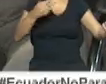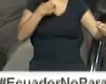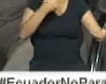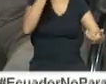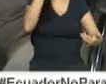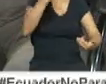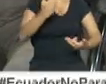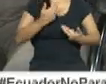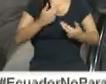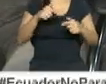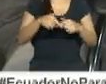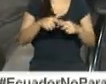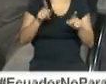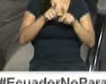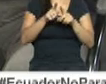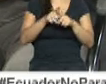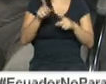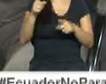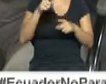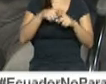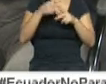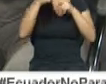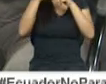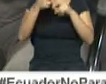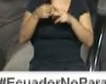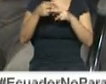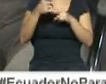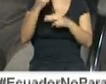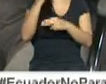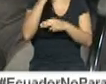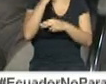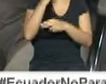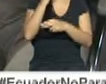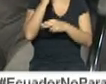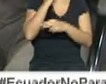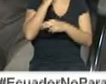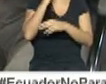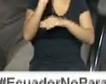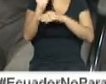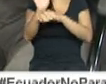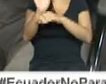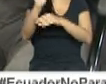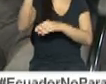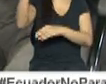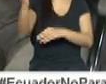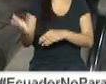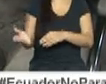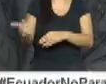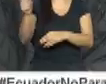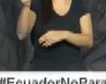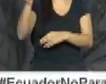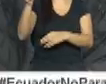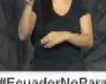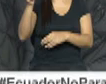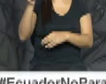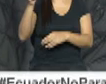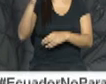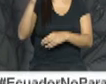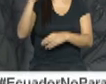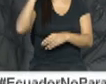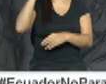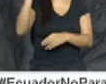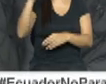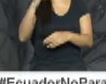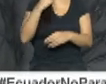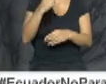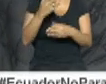paternalista, de creerse los padres de la patria. Bueno, son esos factores que, de cierta manera, institucionalmente se consolidaban ciertas negociaciones de corte